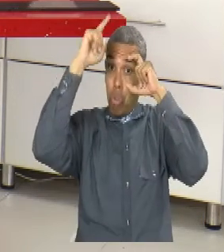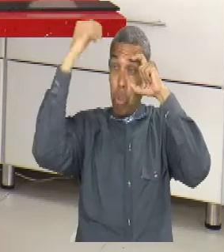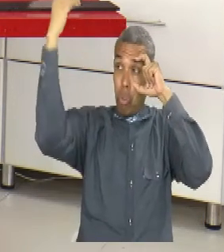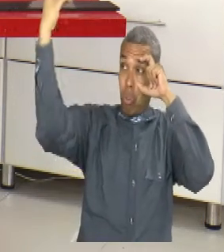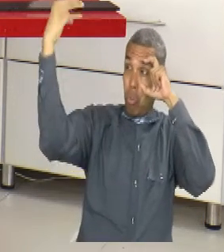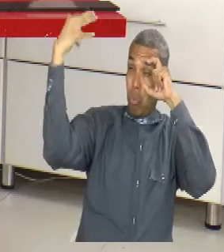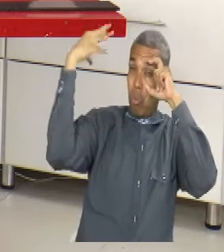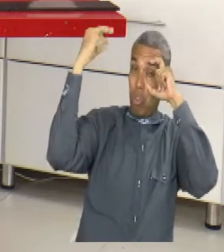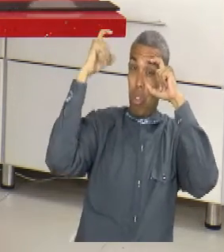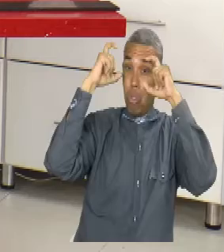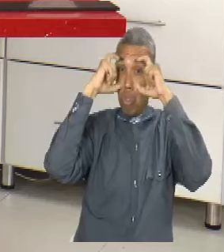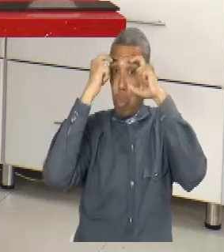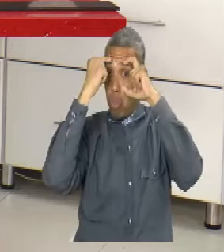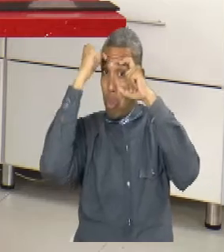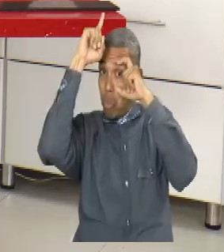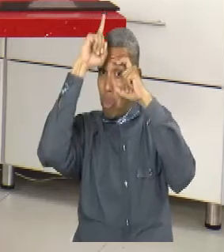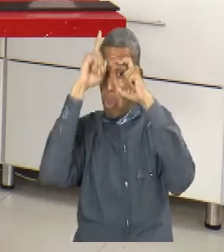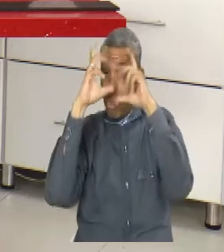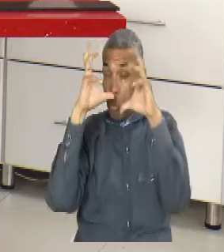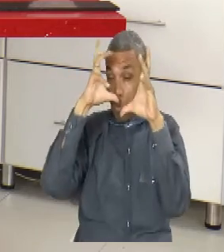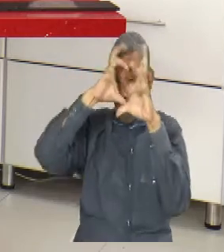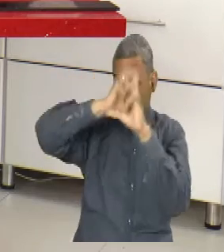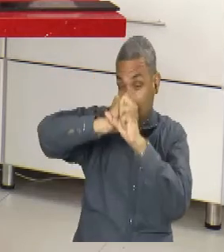a los rayos UV400 o al sol.